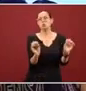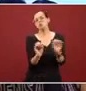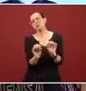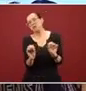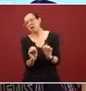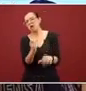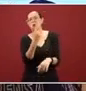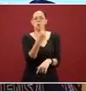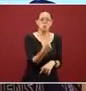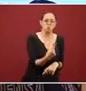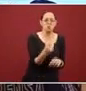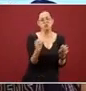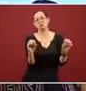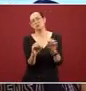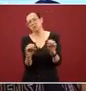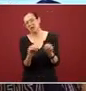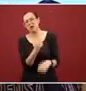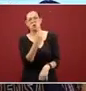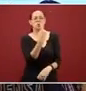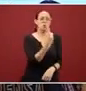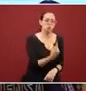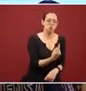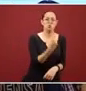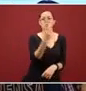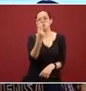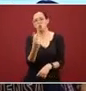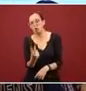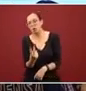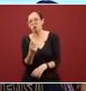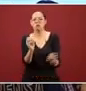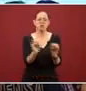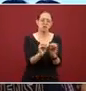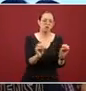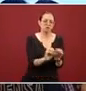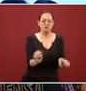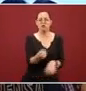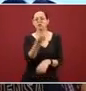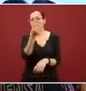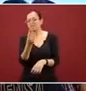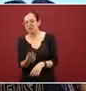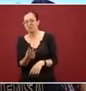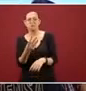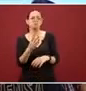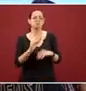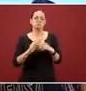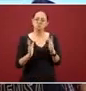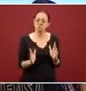un caso, ninguno, un caso, 2 casos, ninguno, 3 casos, etc.